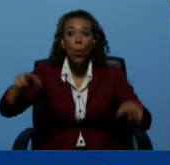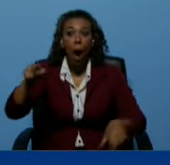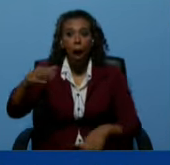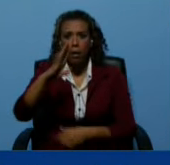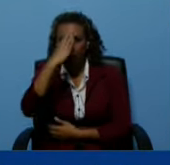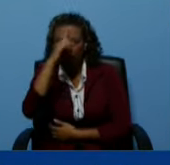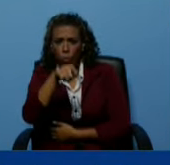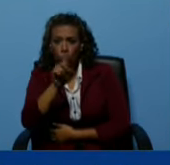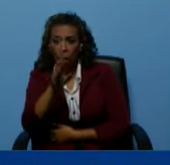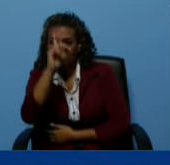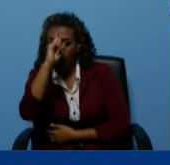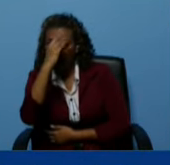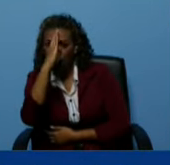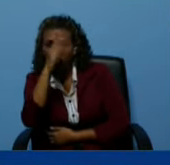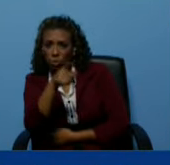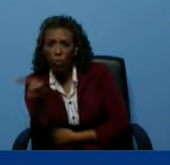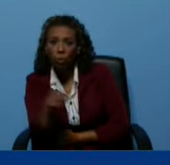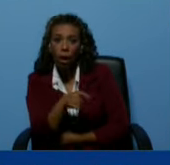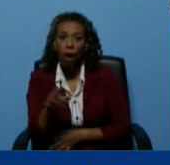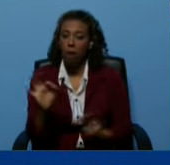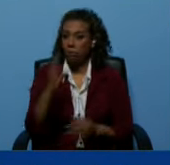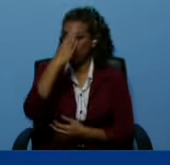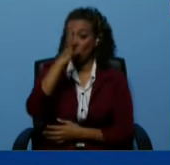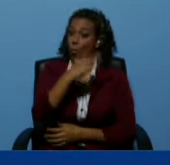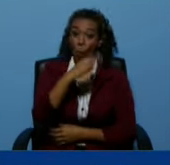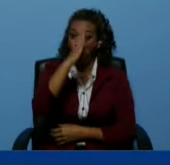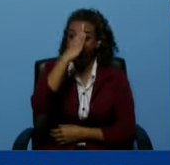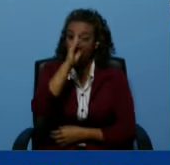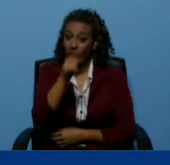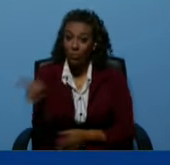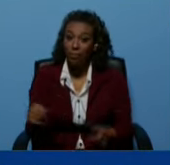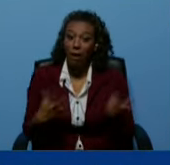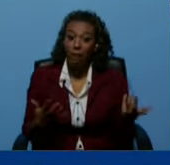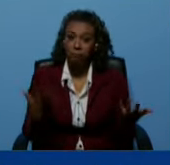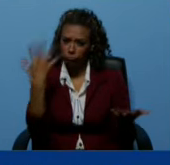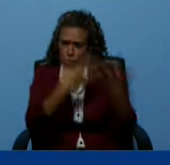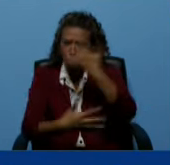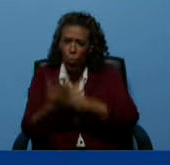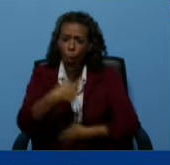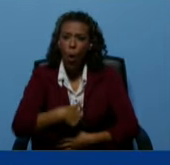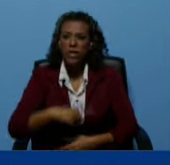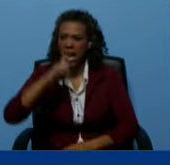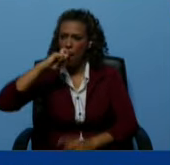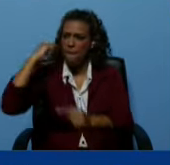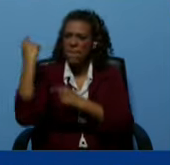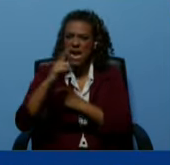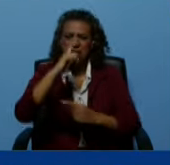duda que venían para ustedes? ¿Cuánta gente amenazaron?